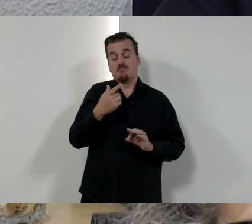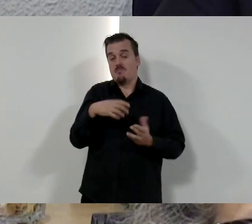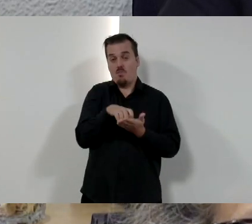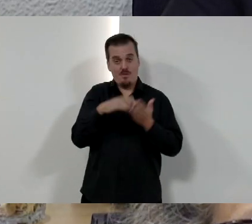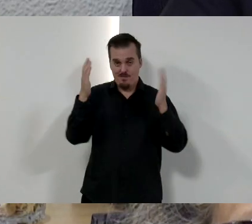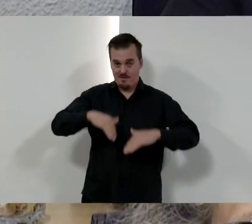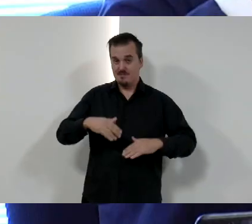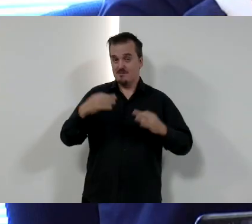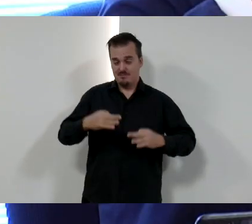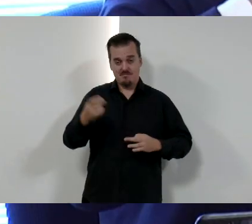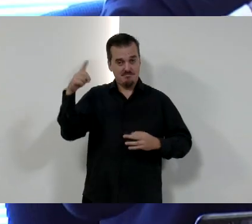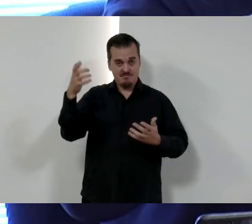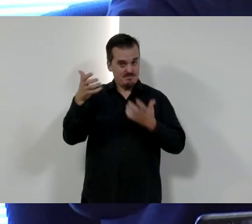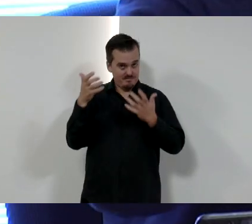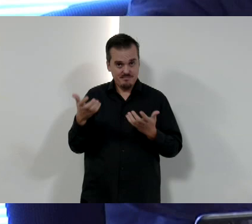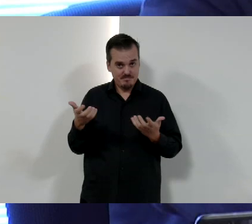se beneficiaría